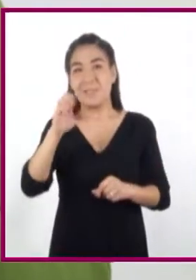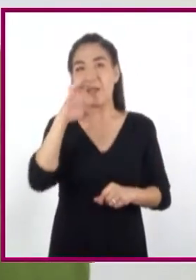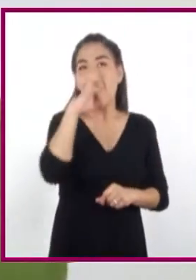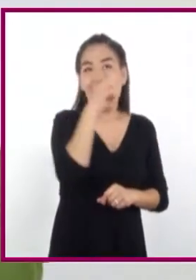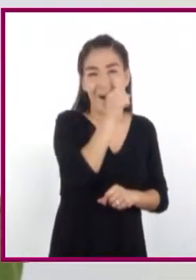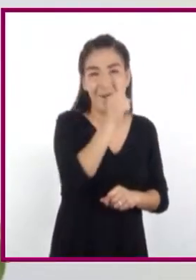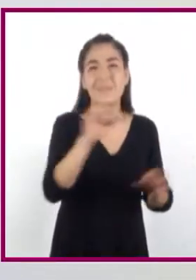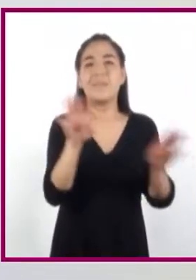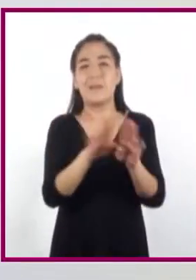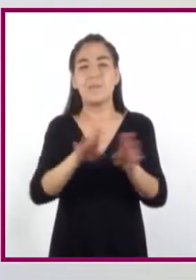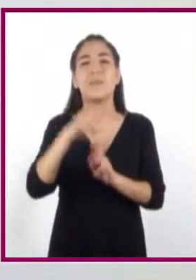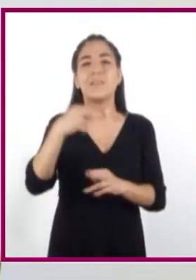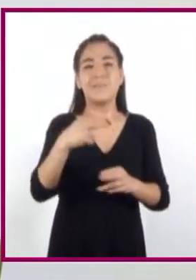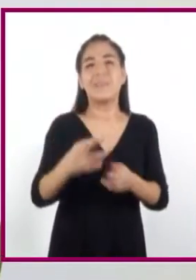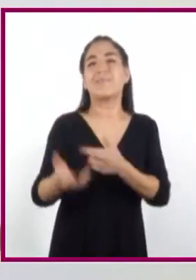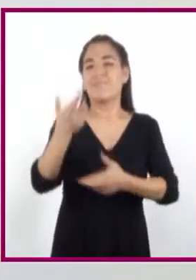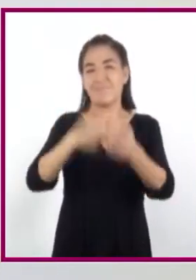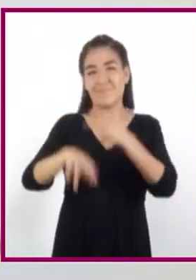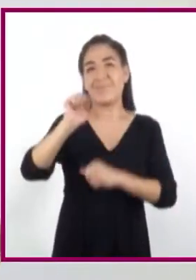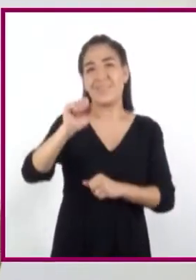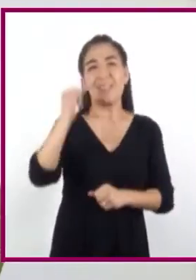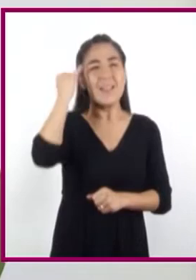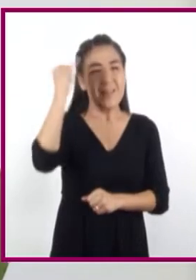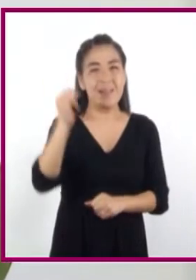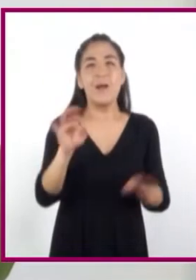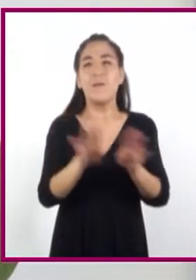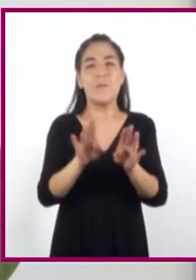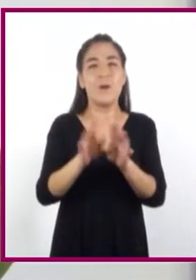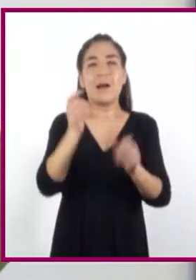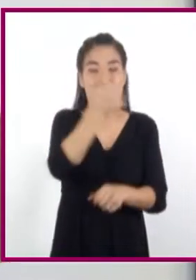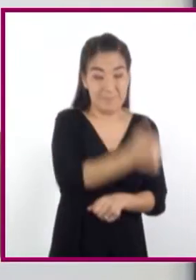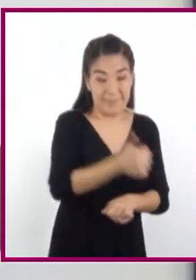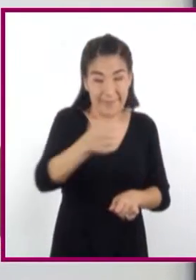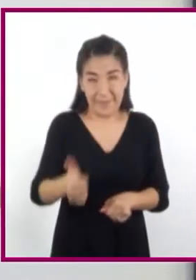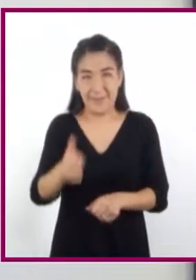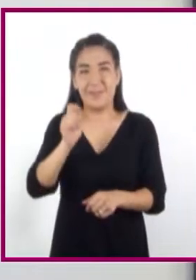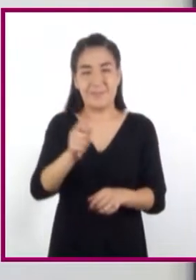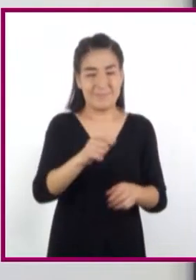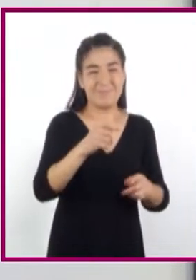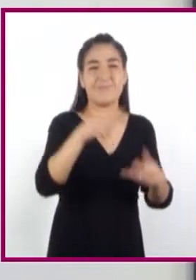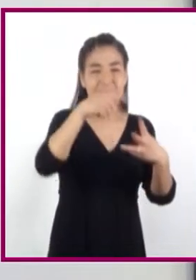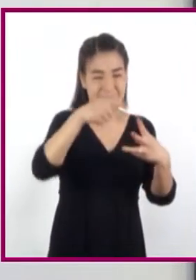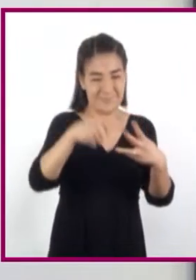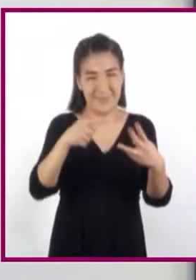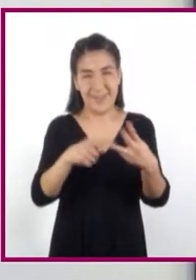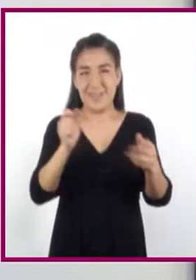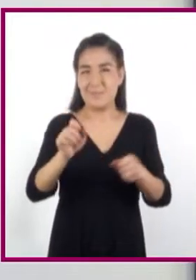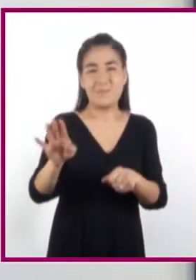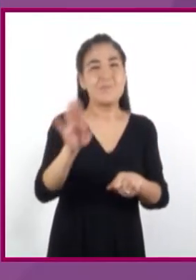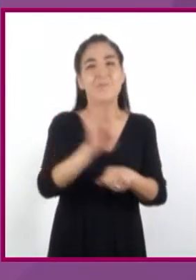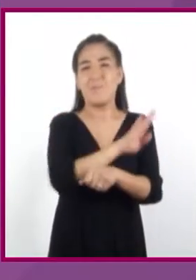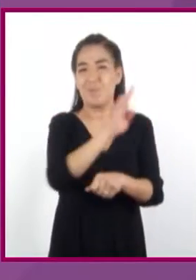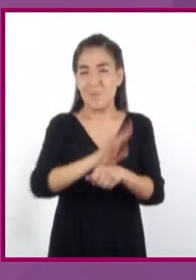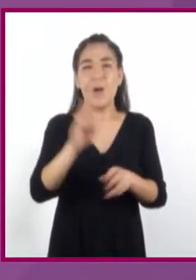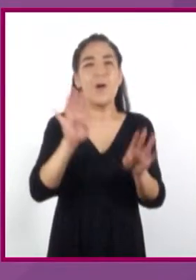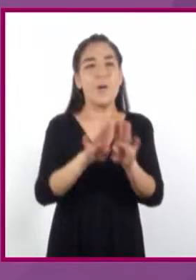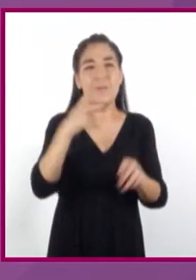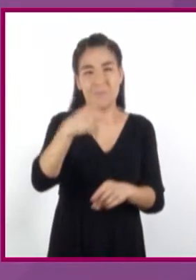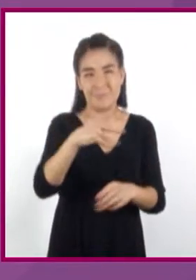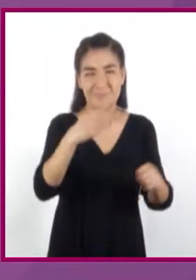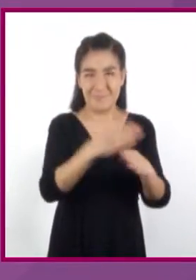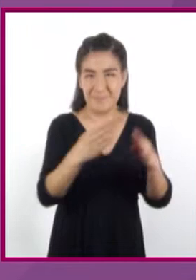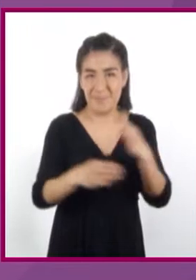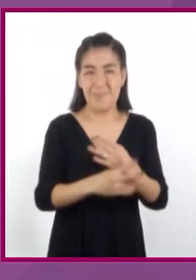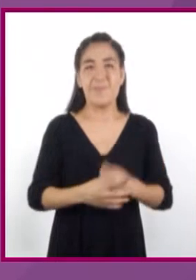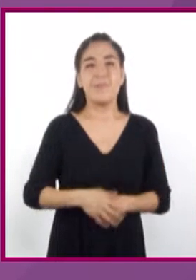necesario retomar la idea de cómo se encuentran las partículas en cada uno de los tres estados básicos de la materia. El primer estado